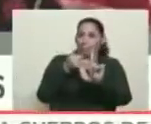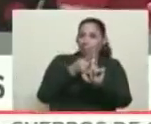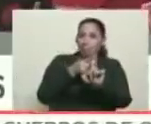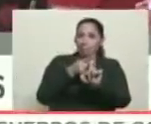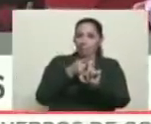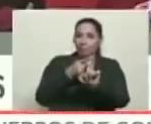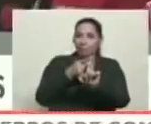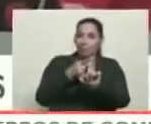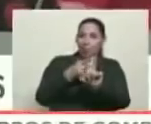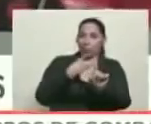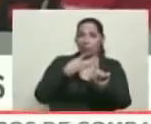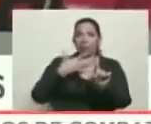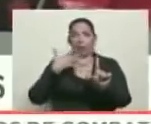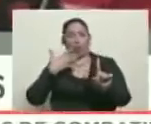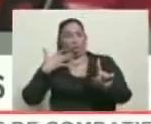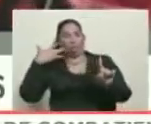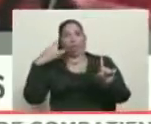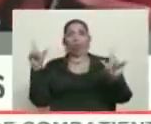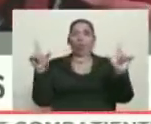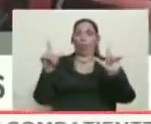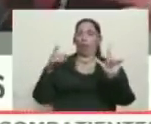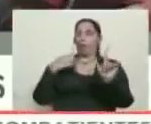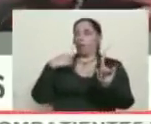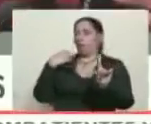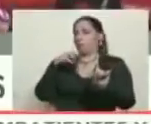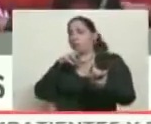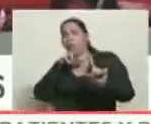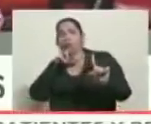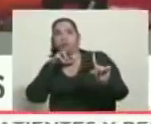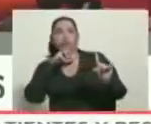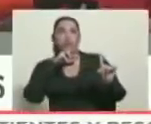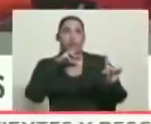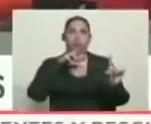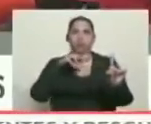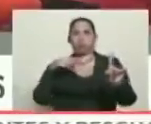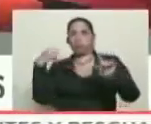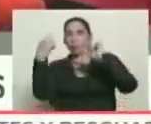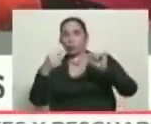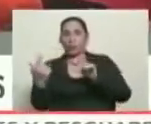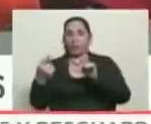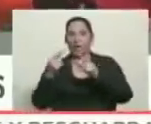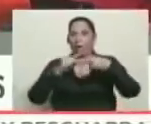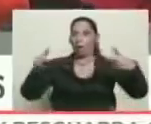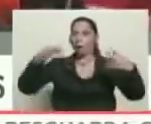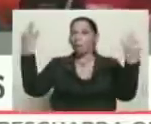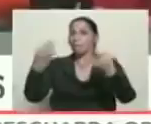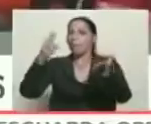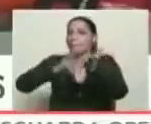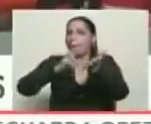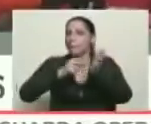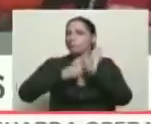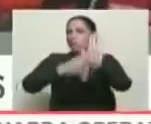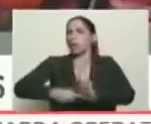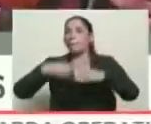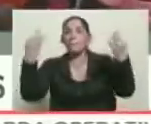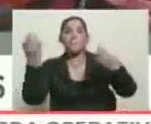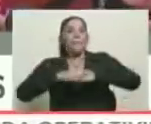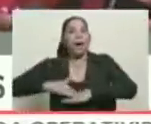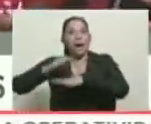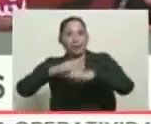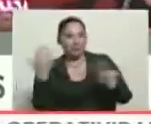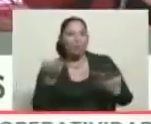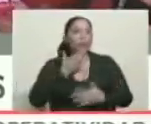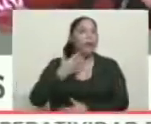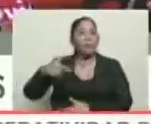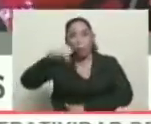la boca en una pantalla, en un video de Twitter, y otra es la realidad, lo que verdaderamente pasa. Y hoy en